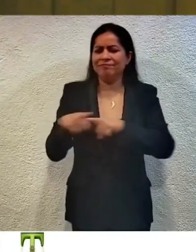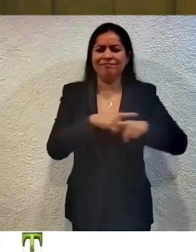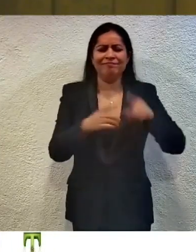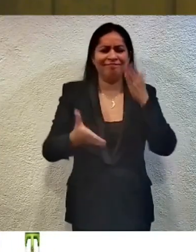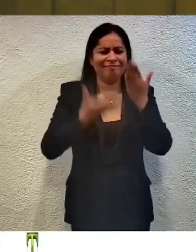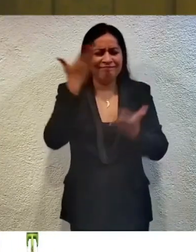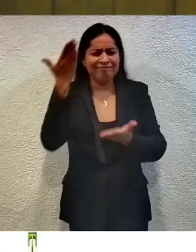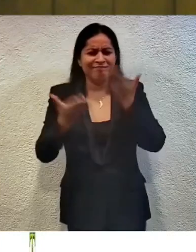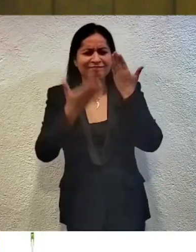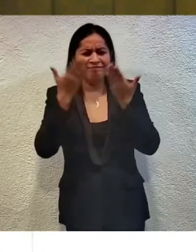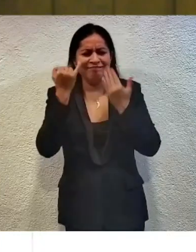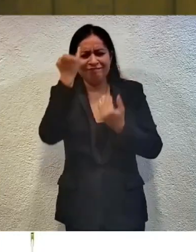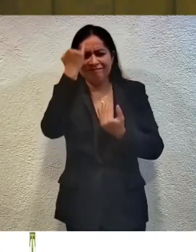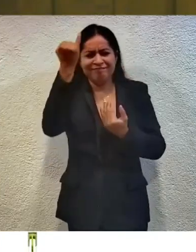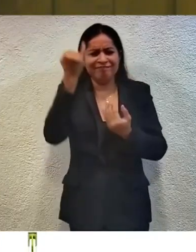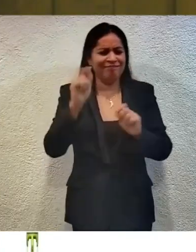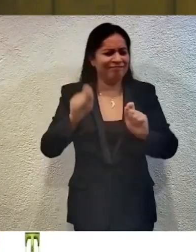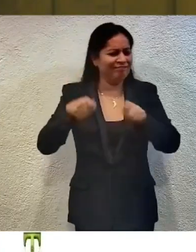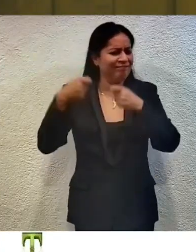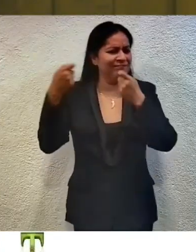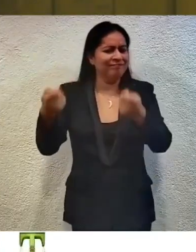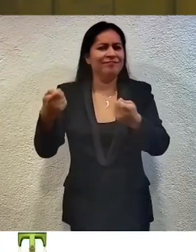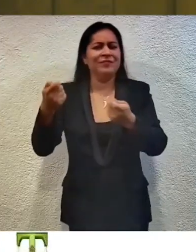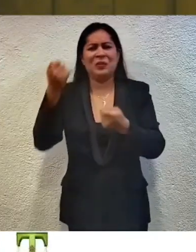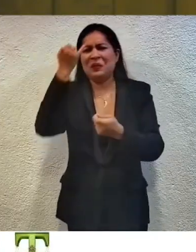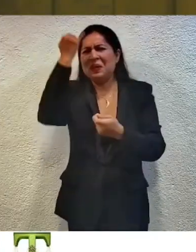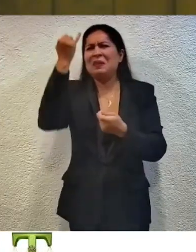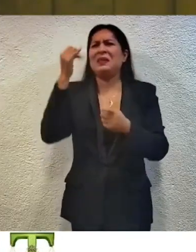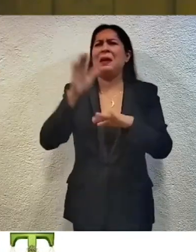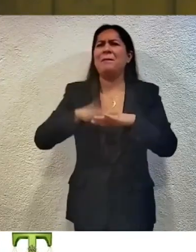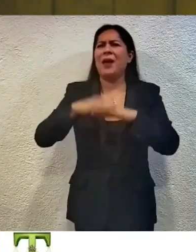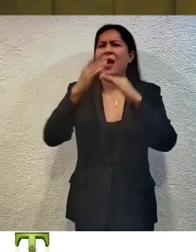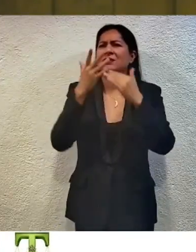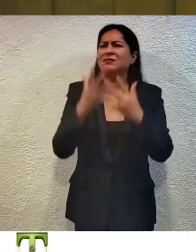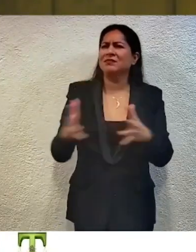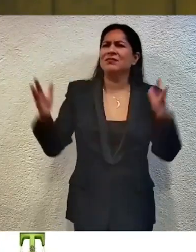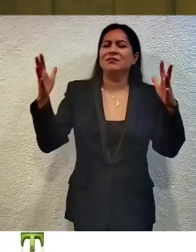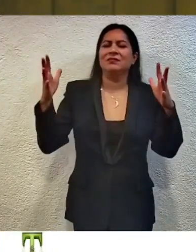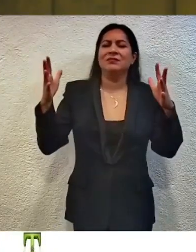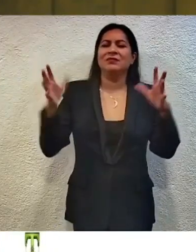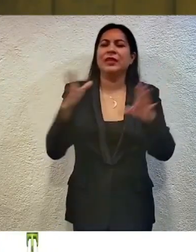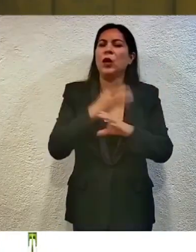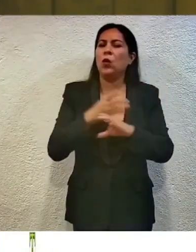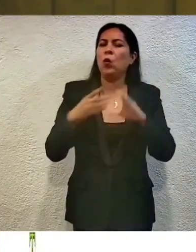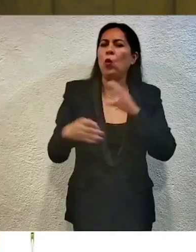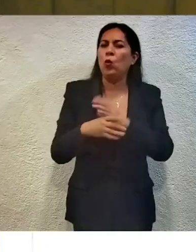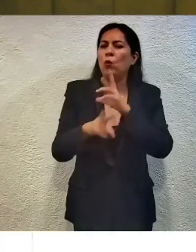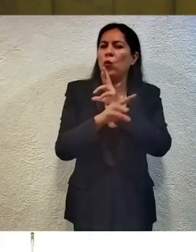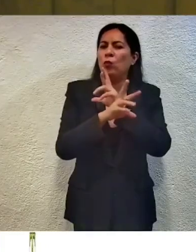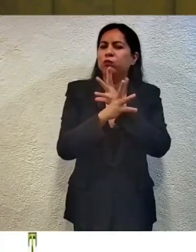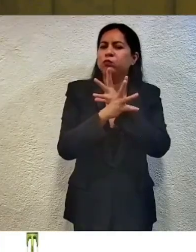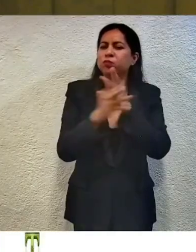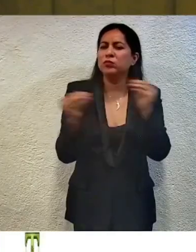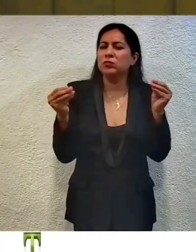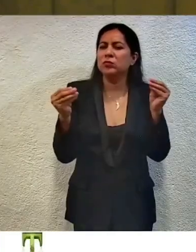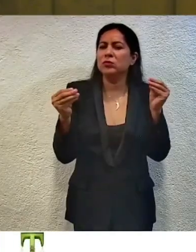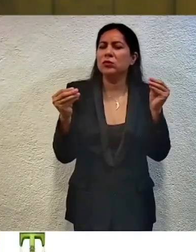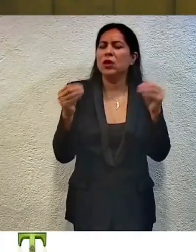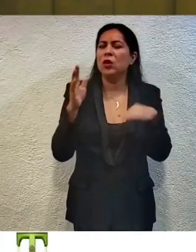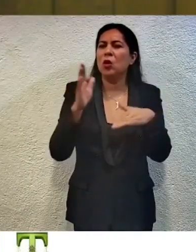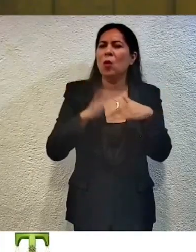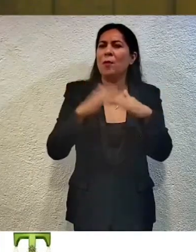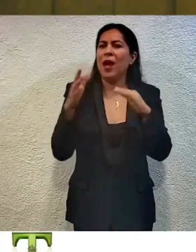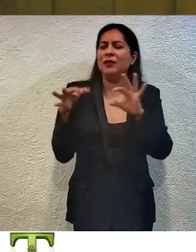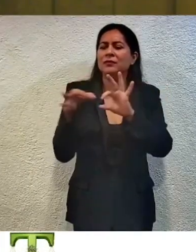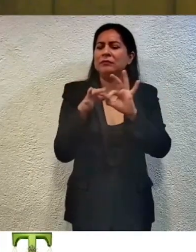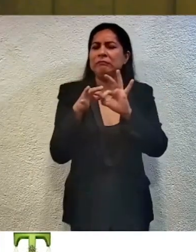diferentes esquemas de asignación, pues una idea más amplia de cómo resolver lo más